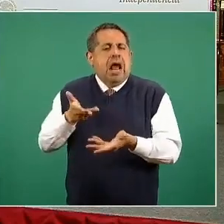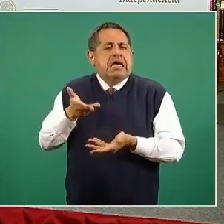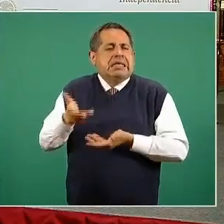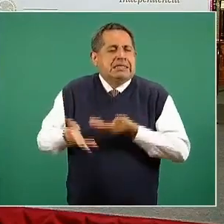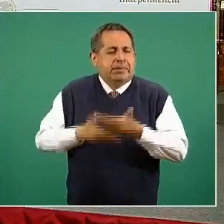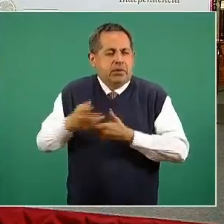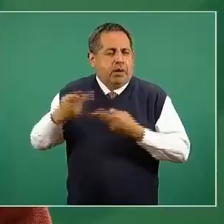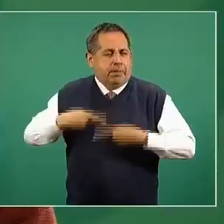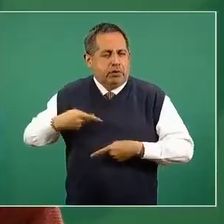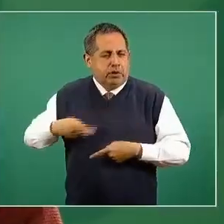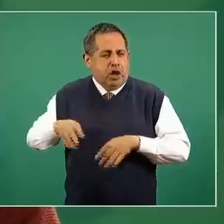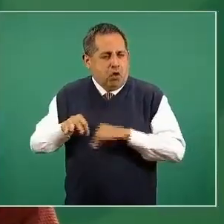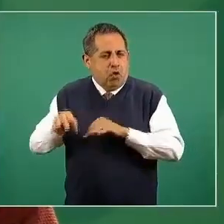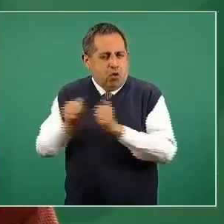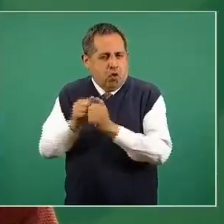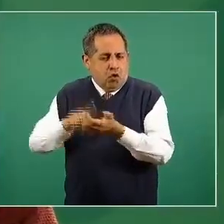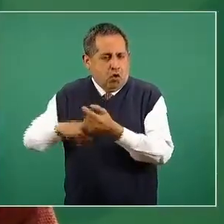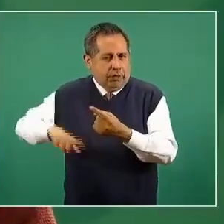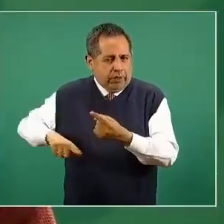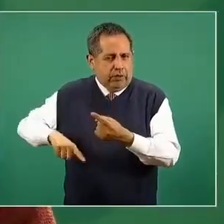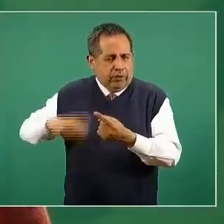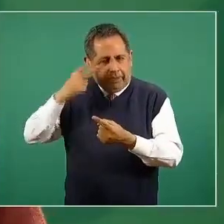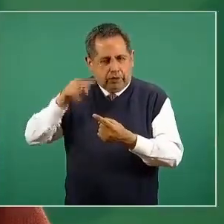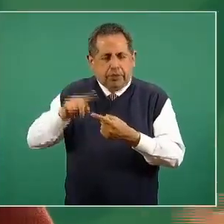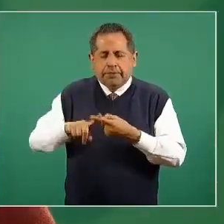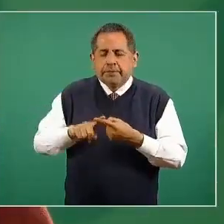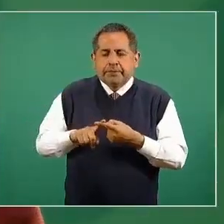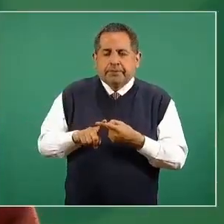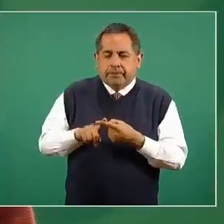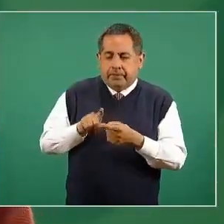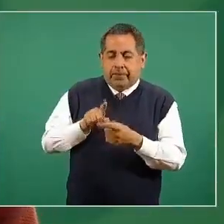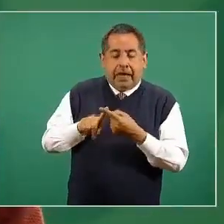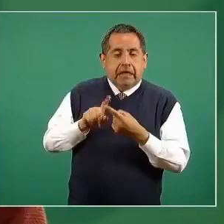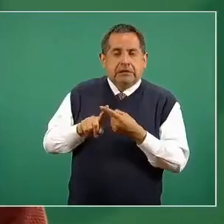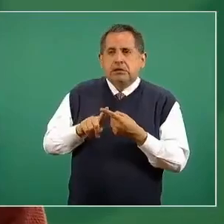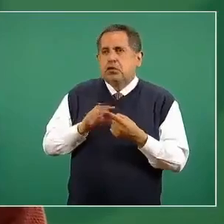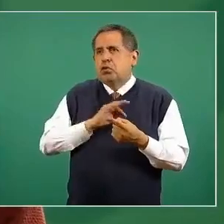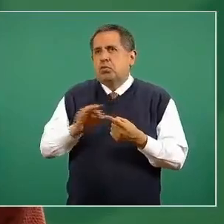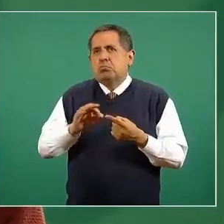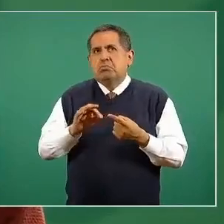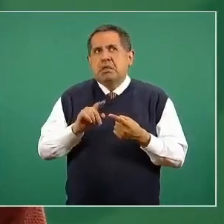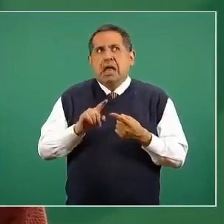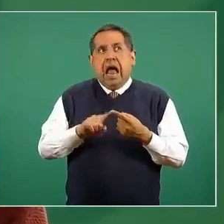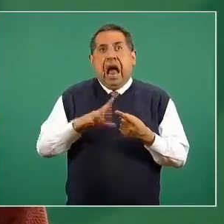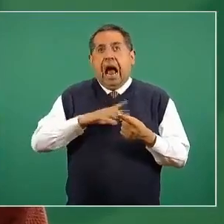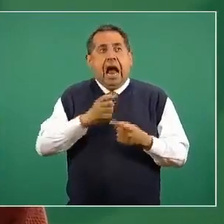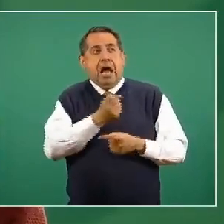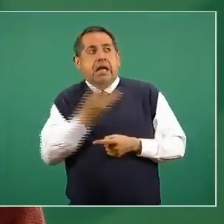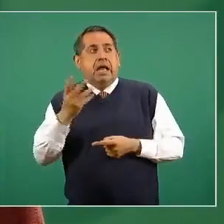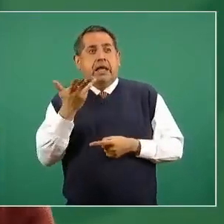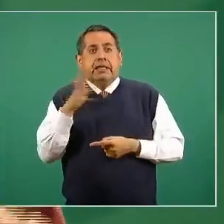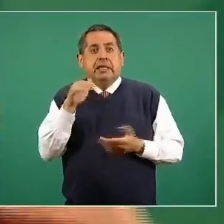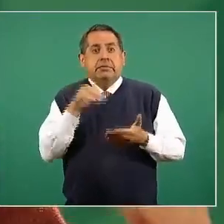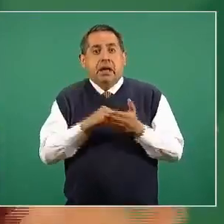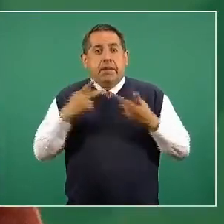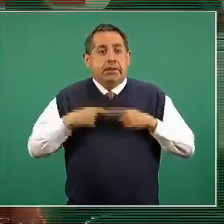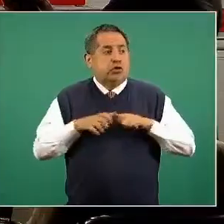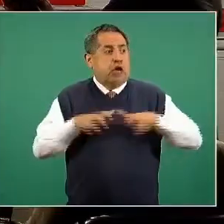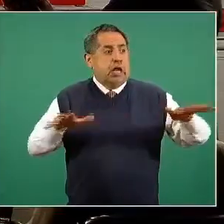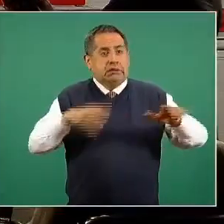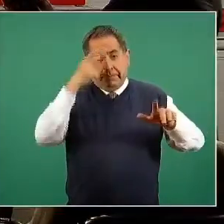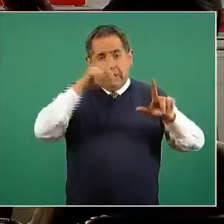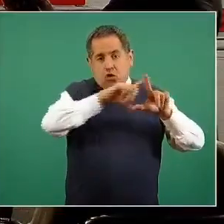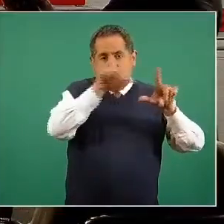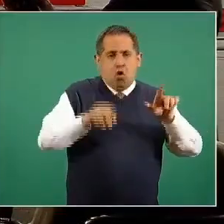nación, hombre o mujer, es una persona que forma parte de un grupo de más de 10,000 personas